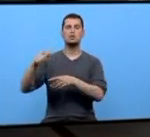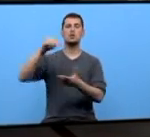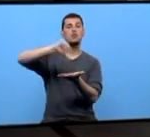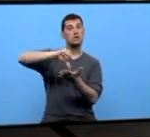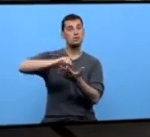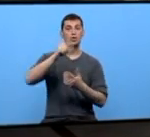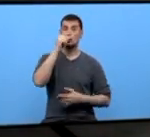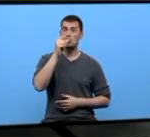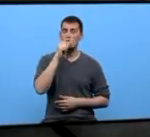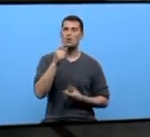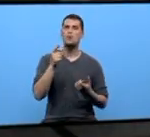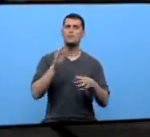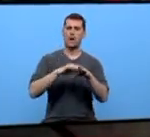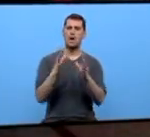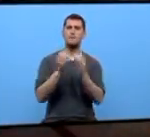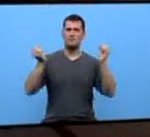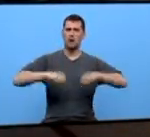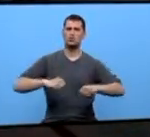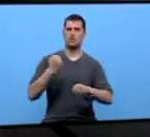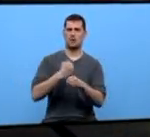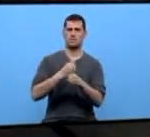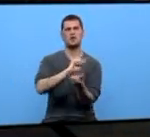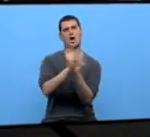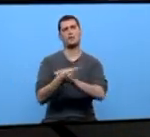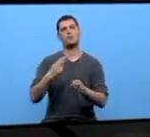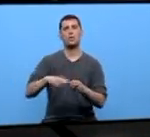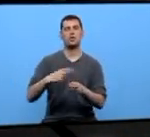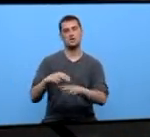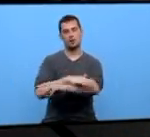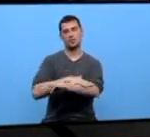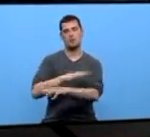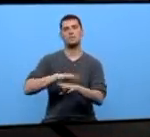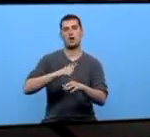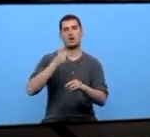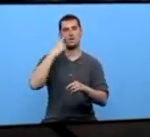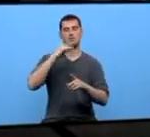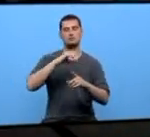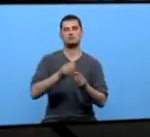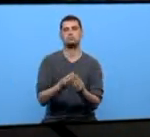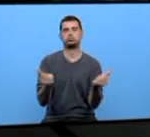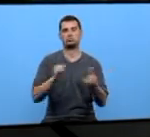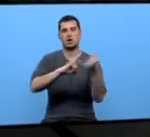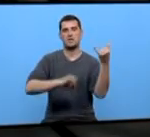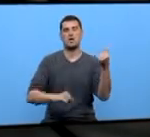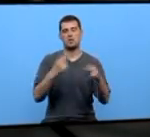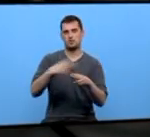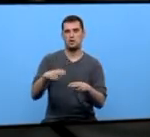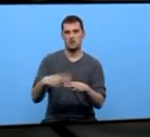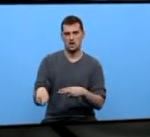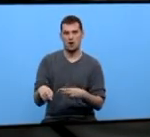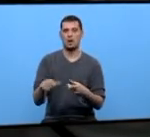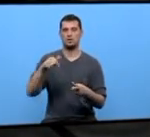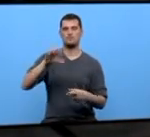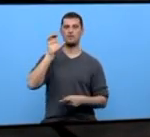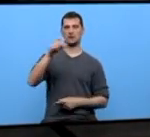a prol dun pacto polo emprego e pedindo cambios nas políticas do goberno para sair da crise económica e política que atravesa o